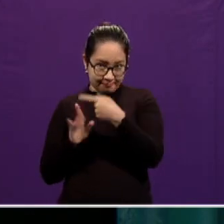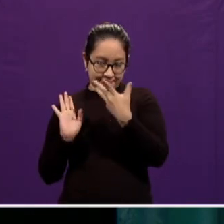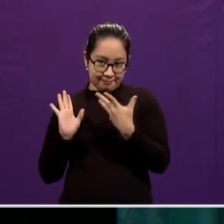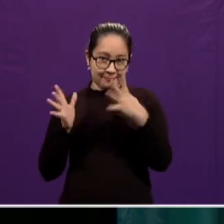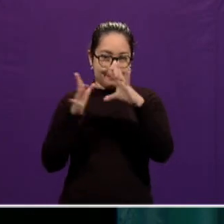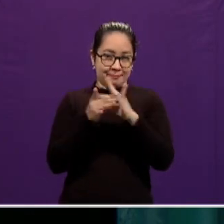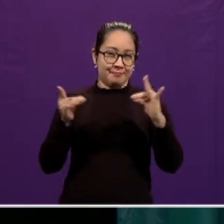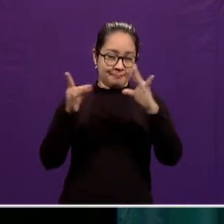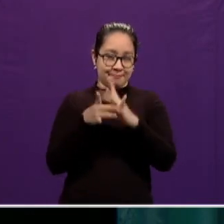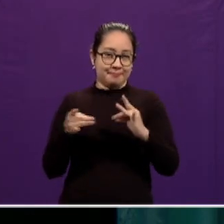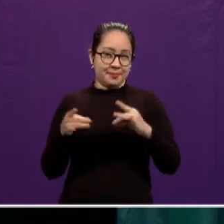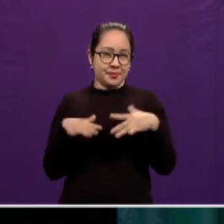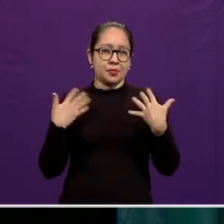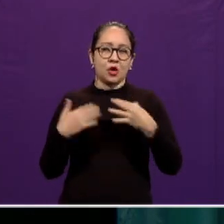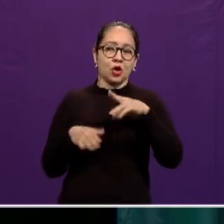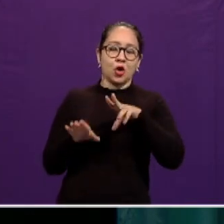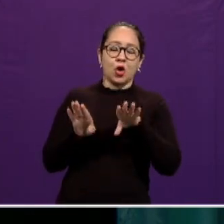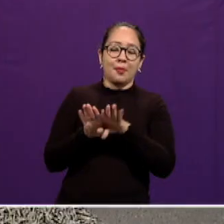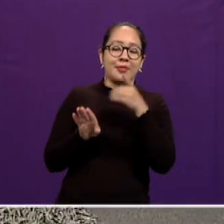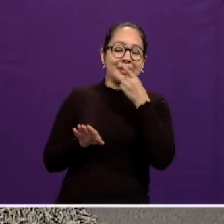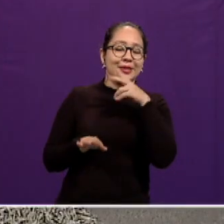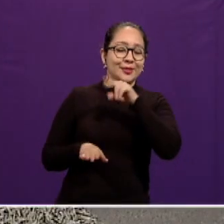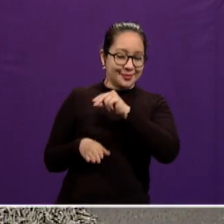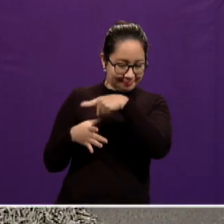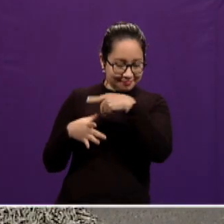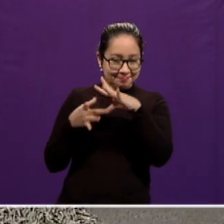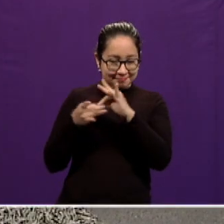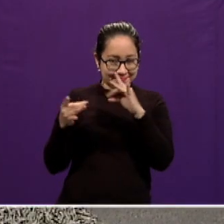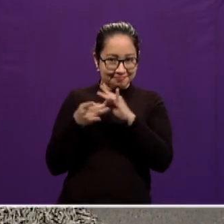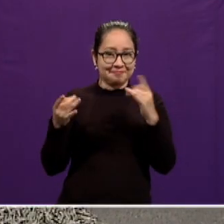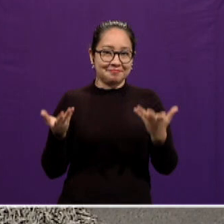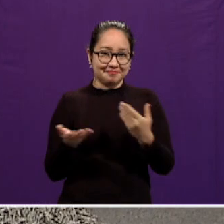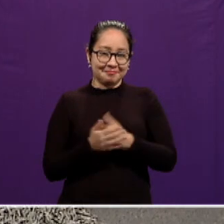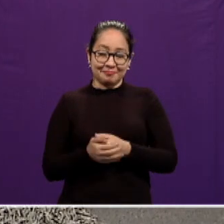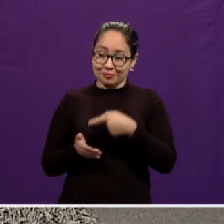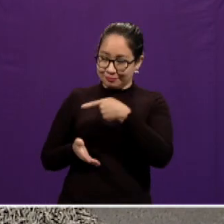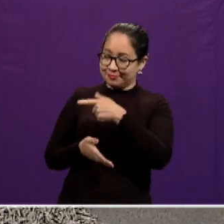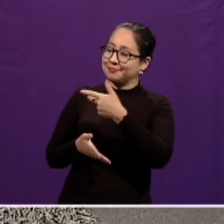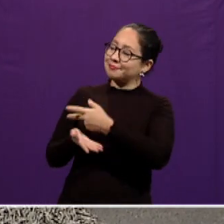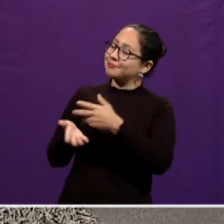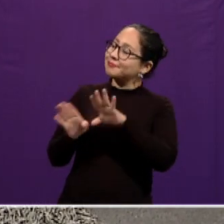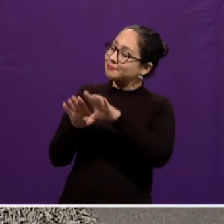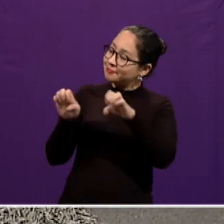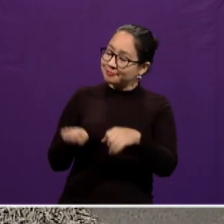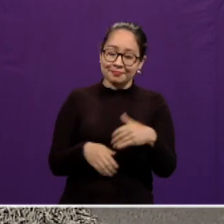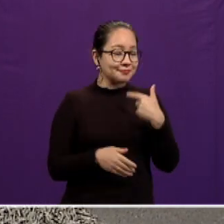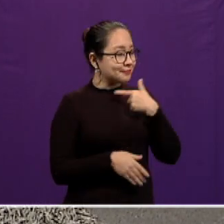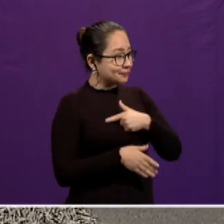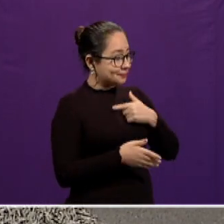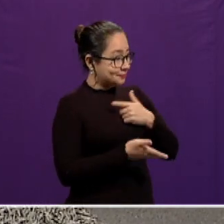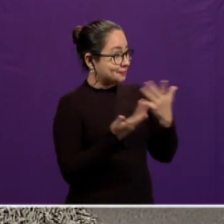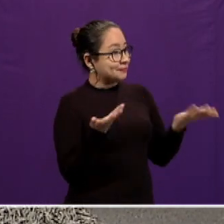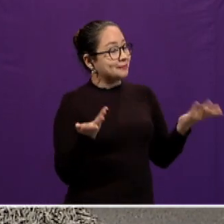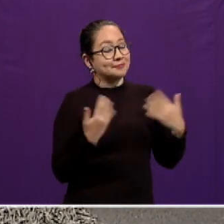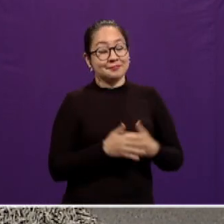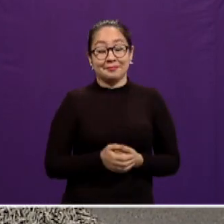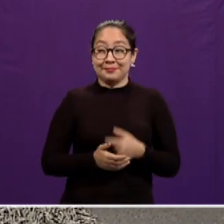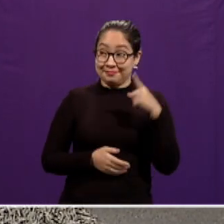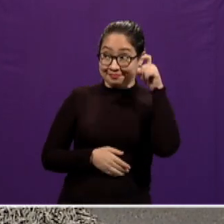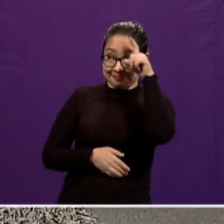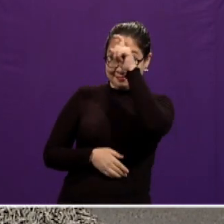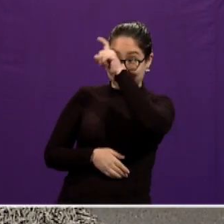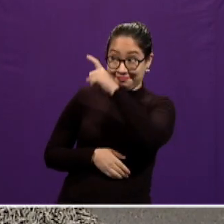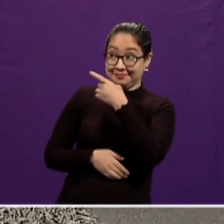poner límites. Psicóloga, qué gusto, ¿cómo estás? Muchas gracias, buenos días, mucho gusto. Gracias. Bien, muchas gracias. Igualmente. Qué difícil es decir no,